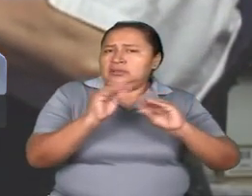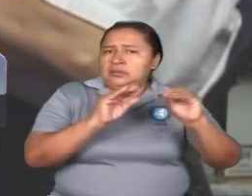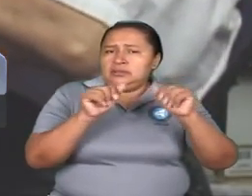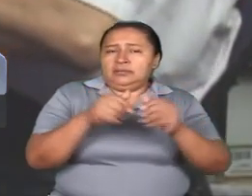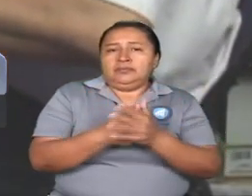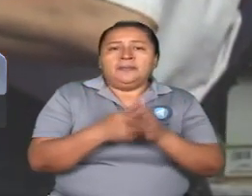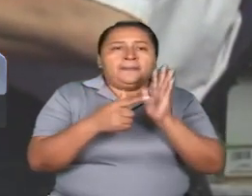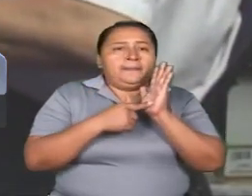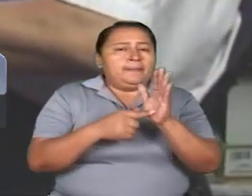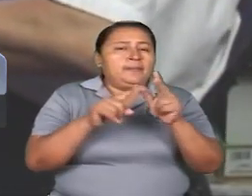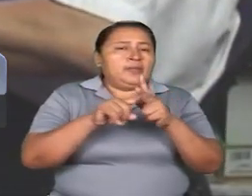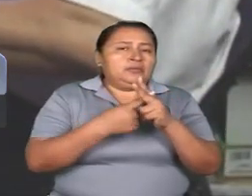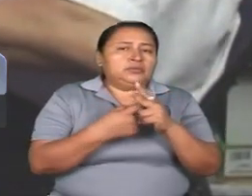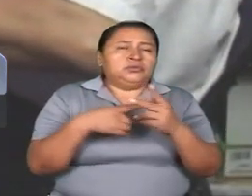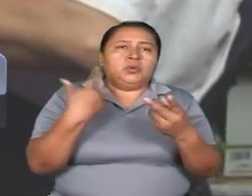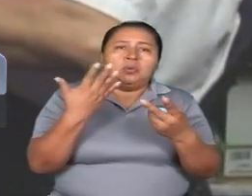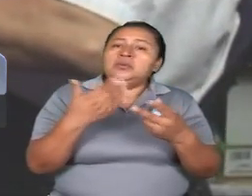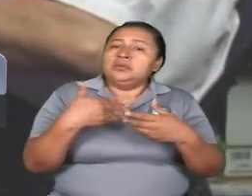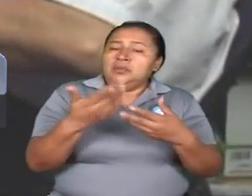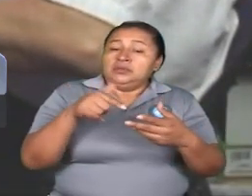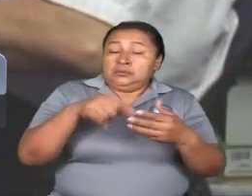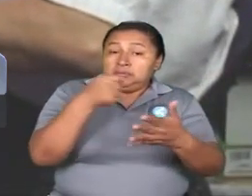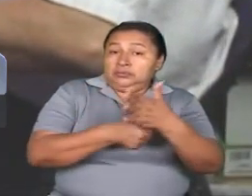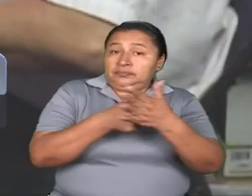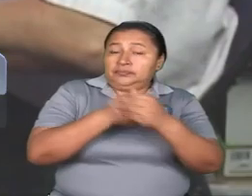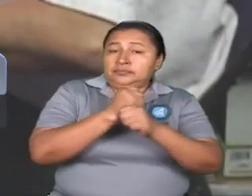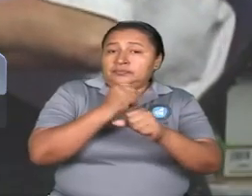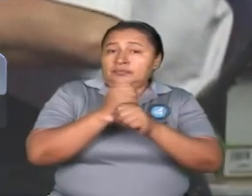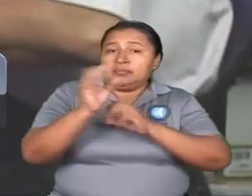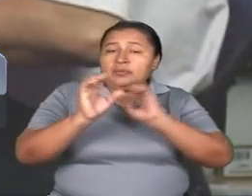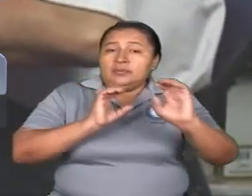ejemplo, se empezó también como parte de este esfuerzo de comunicación